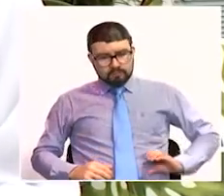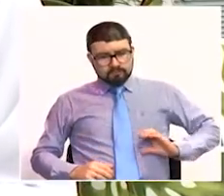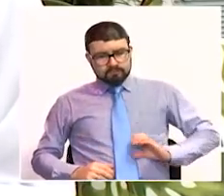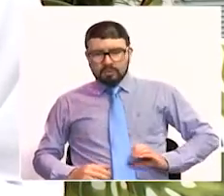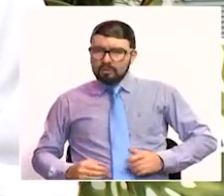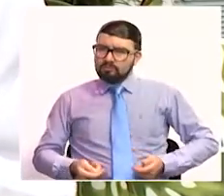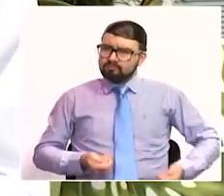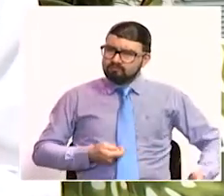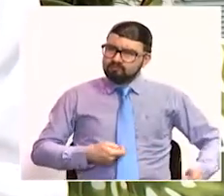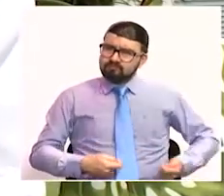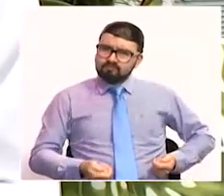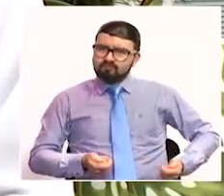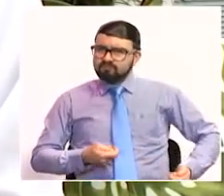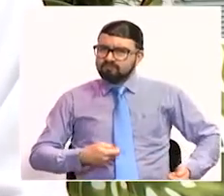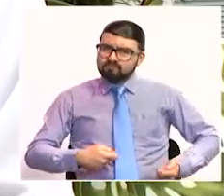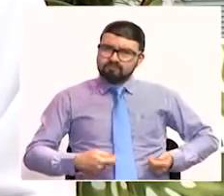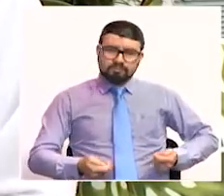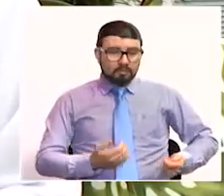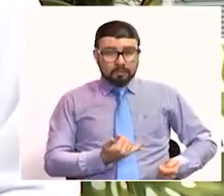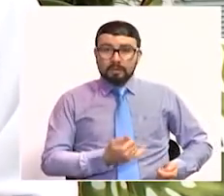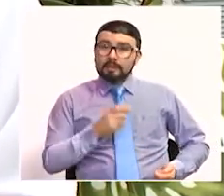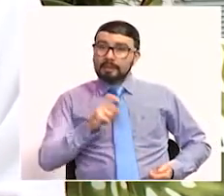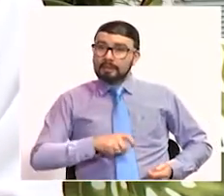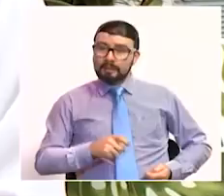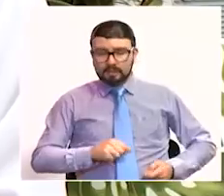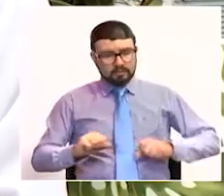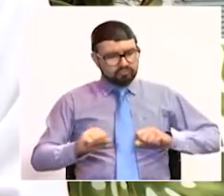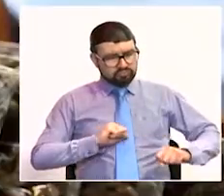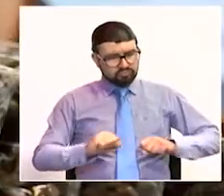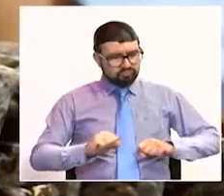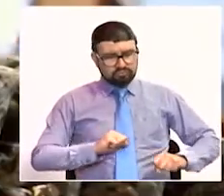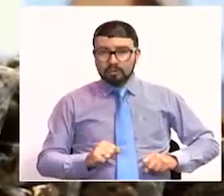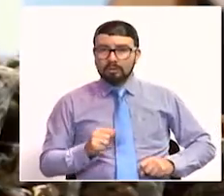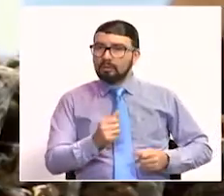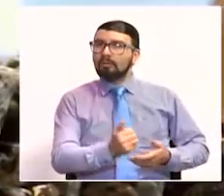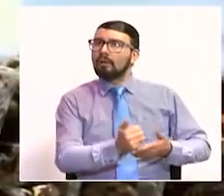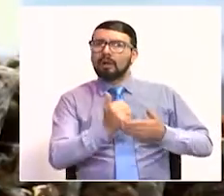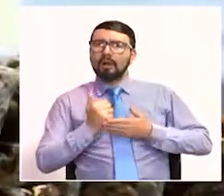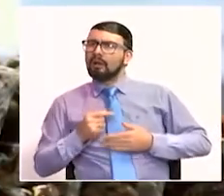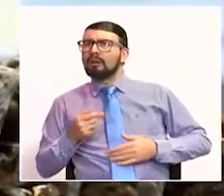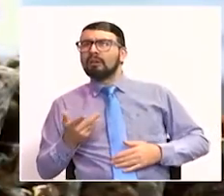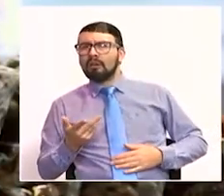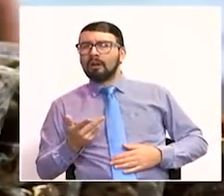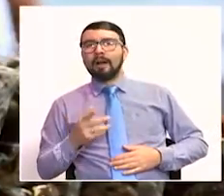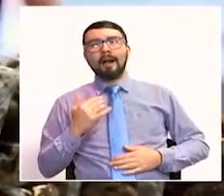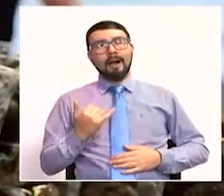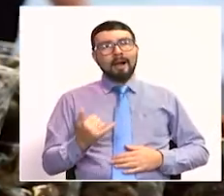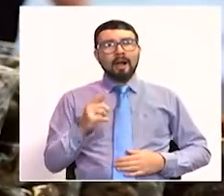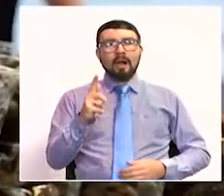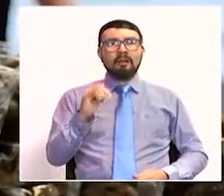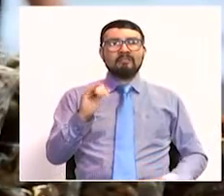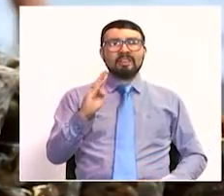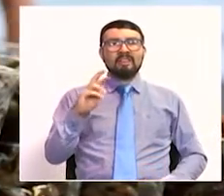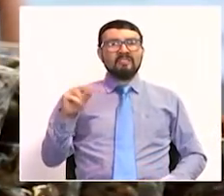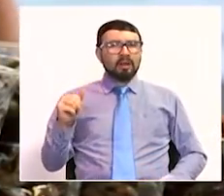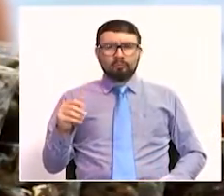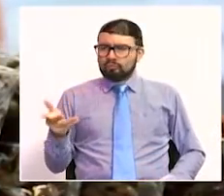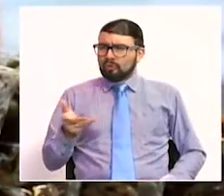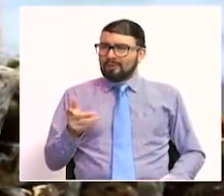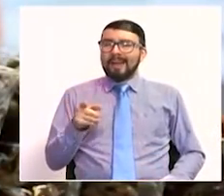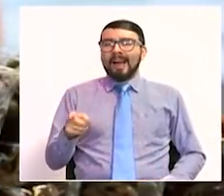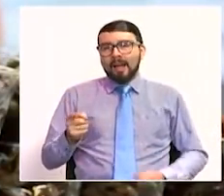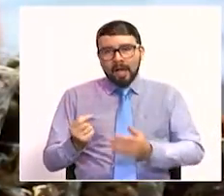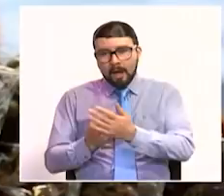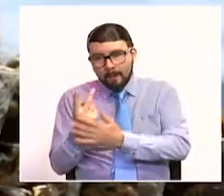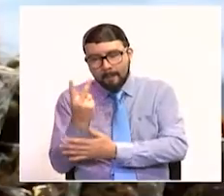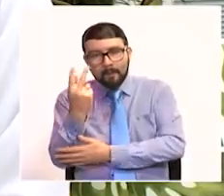que él necesita tener, ese movimiento, se lo da la fibra. Y la fibra está presente en las frutas, en las verduras, en las